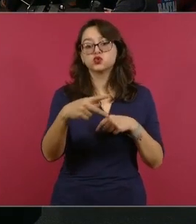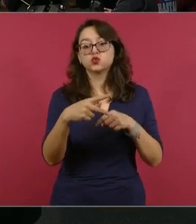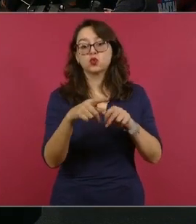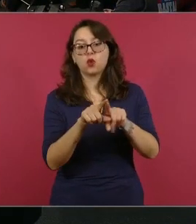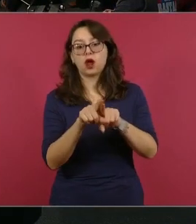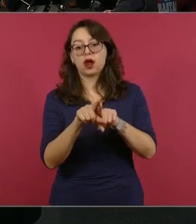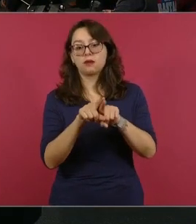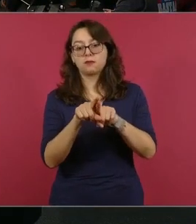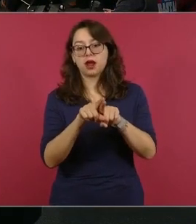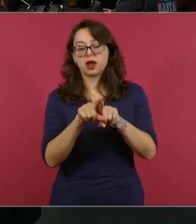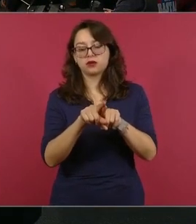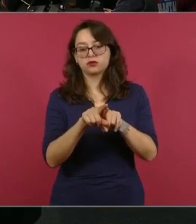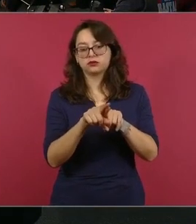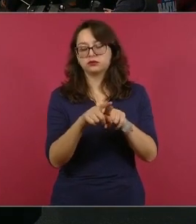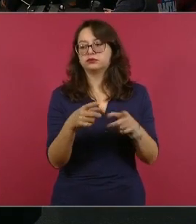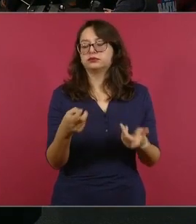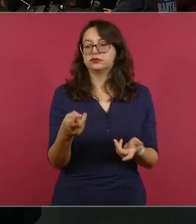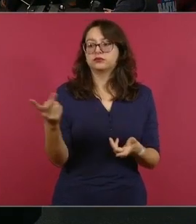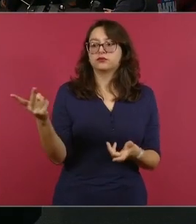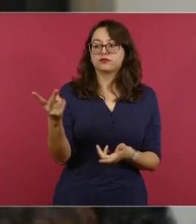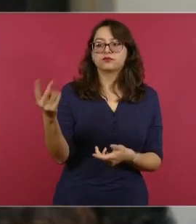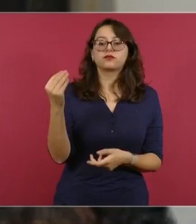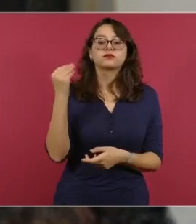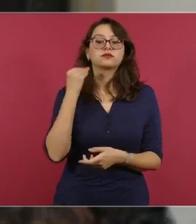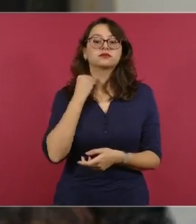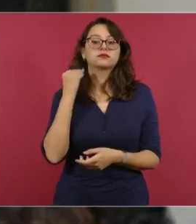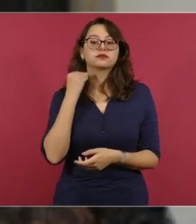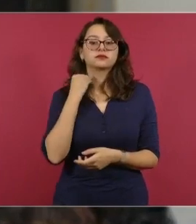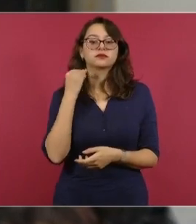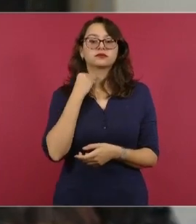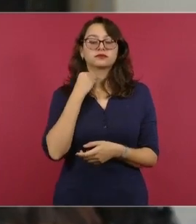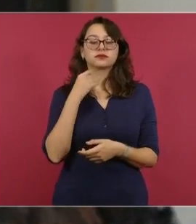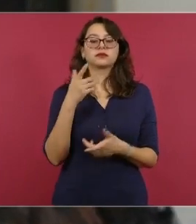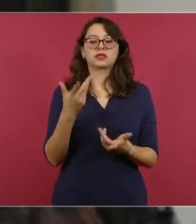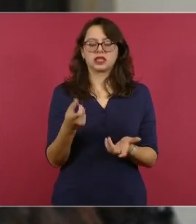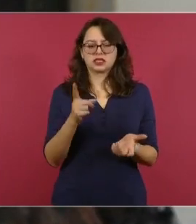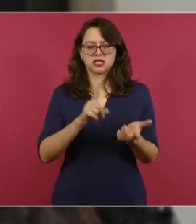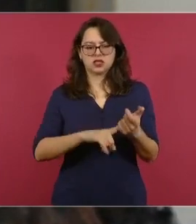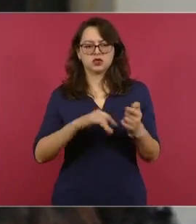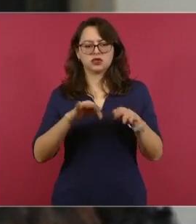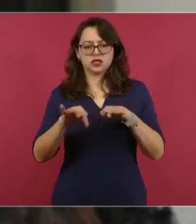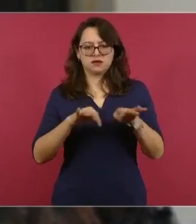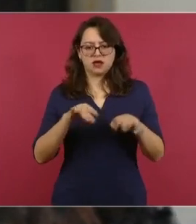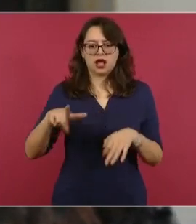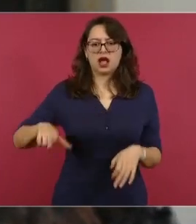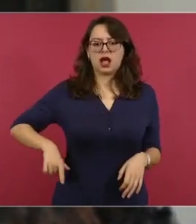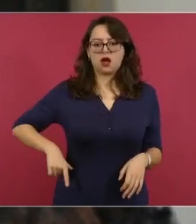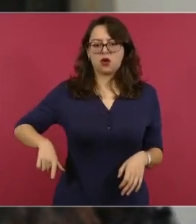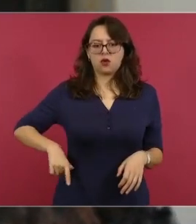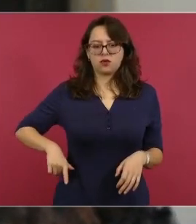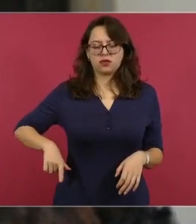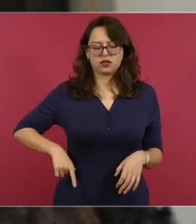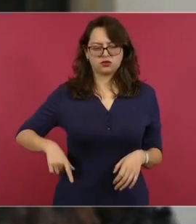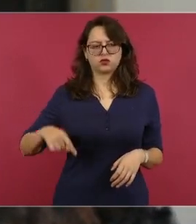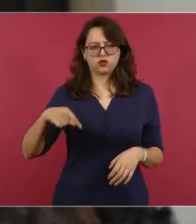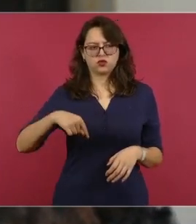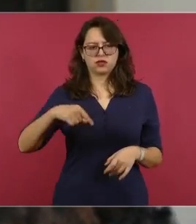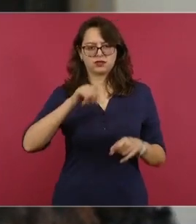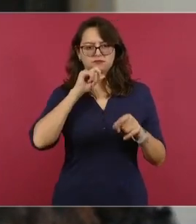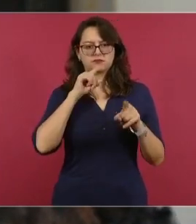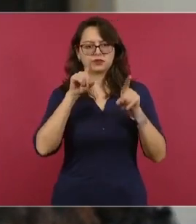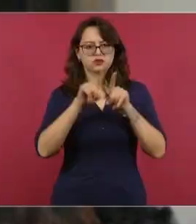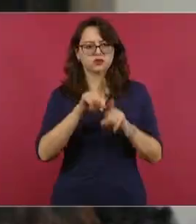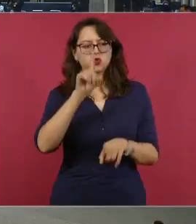que estos señores mencionados trabajaban en la atención ciudadana de la Presidencia de la República y